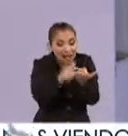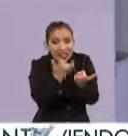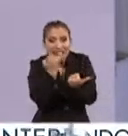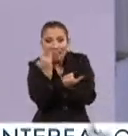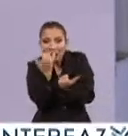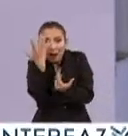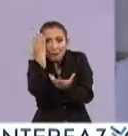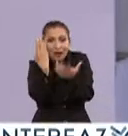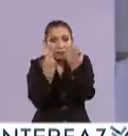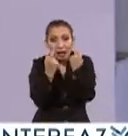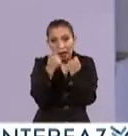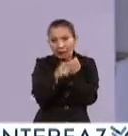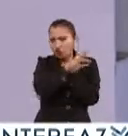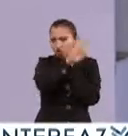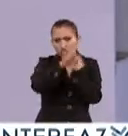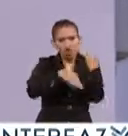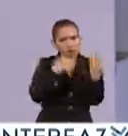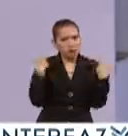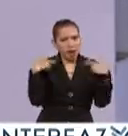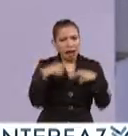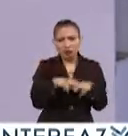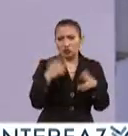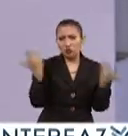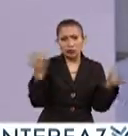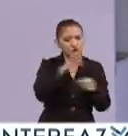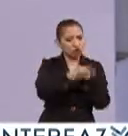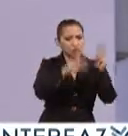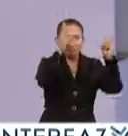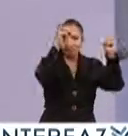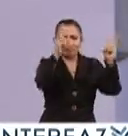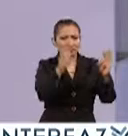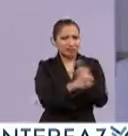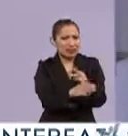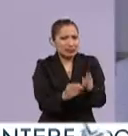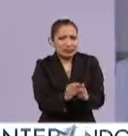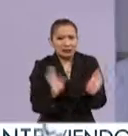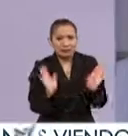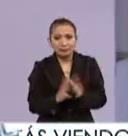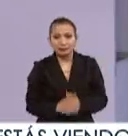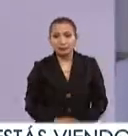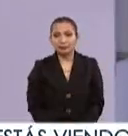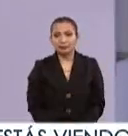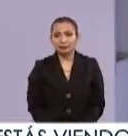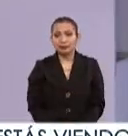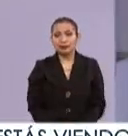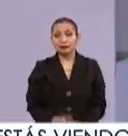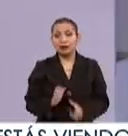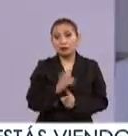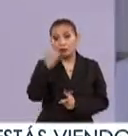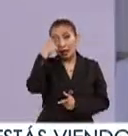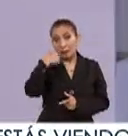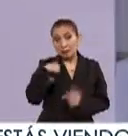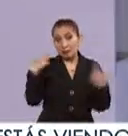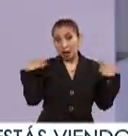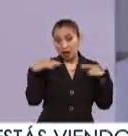idioma inglés. Y esto es aplicable a todos los profesores o maestros de todas las áreas del saber. Claro, claro. Entonces, para mí, el profesor lo es todo. Y